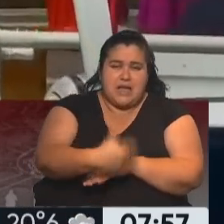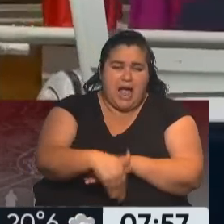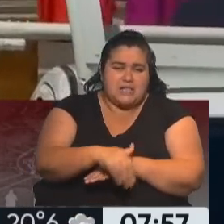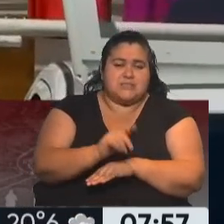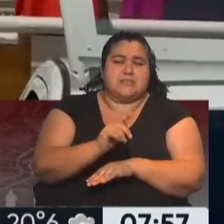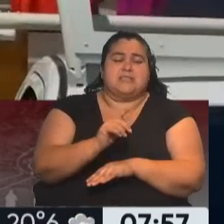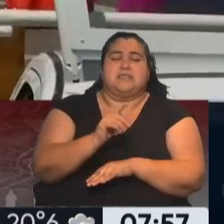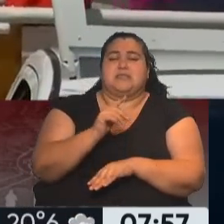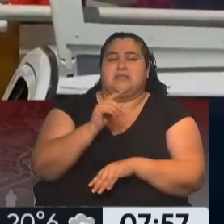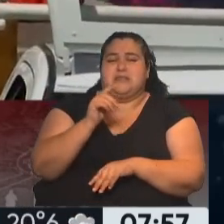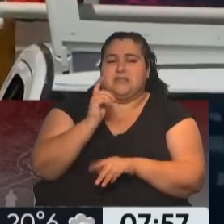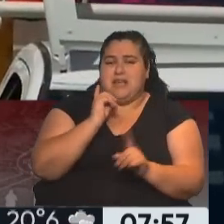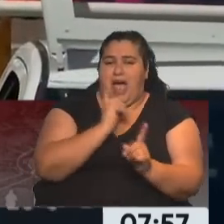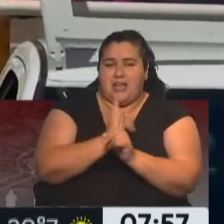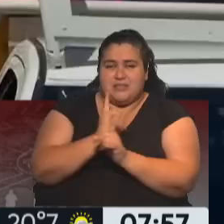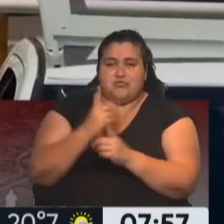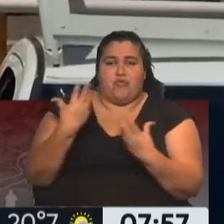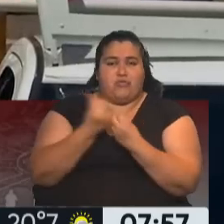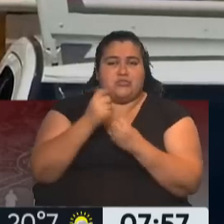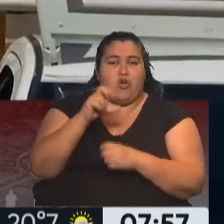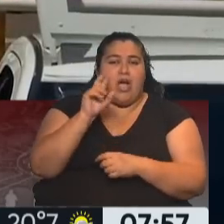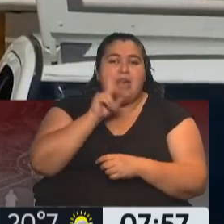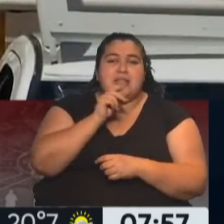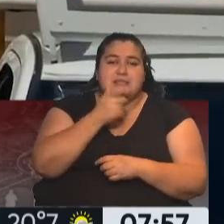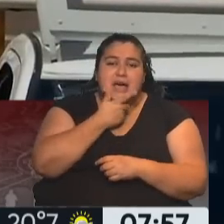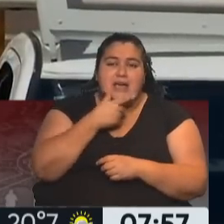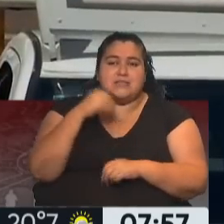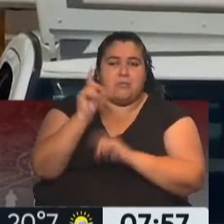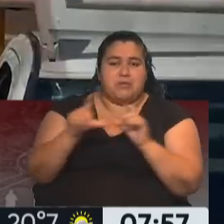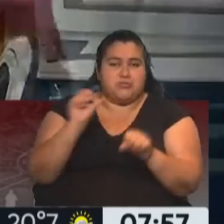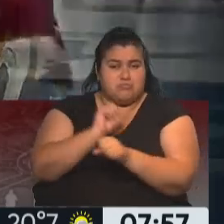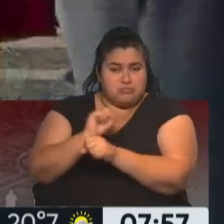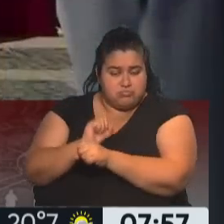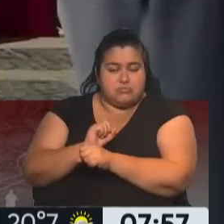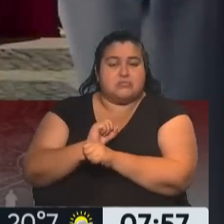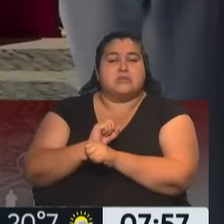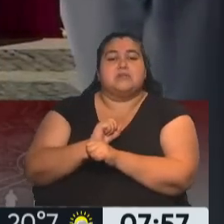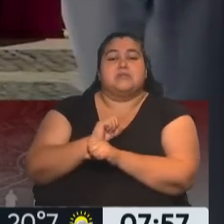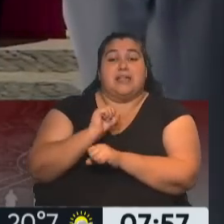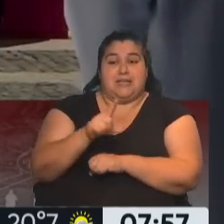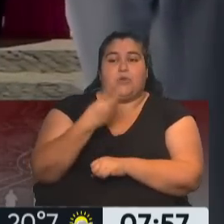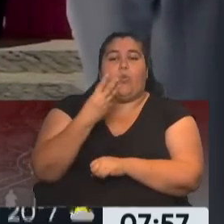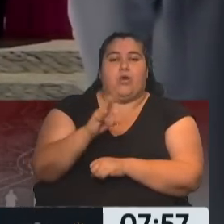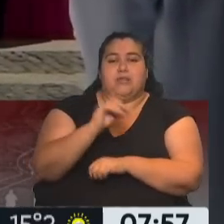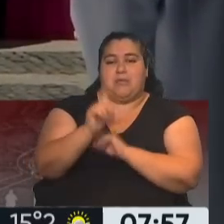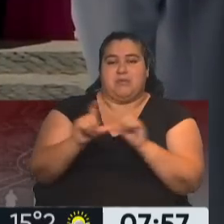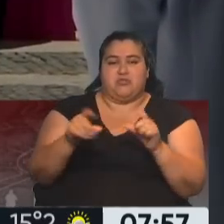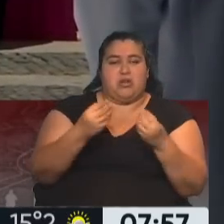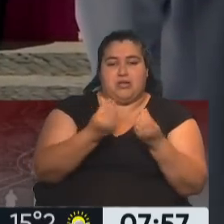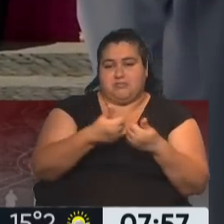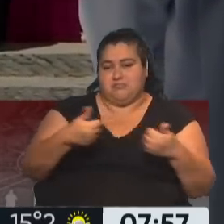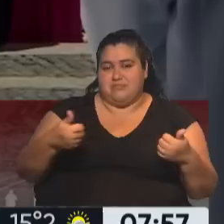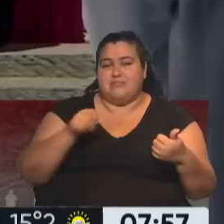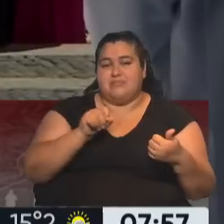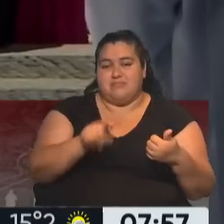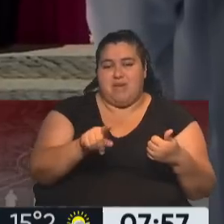gente atendida por Cáritas, los reclusos de la cárcel de Revivia, es decir, son esas 40 personas que de algún modo van